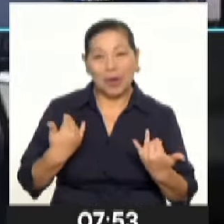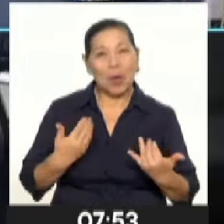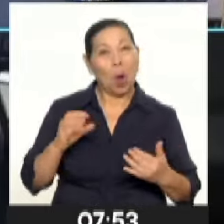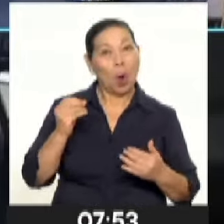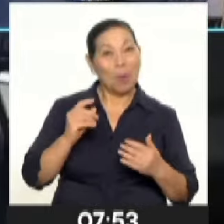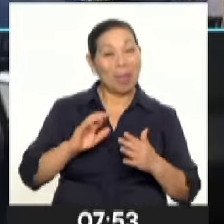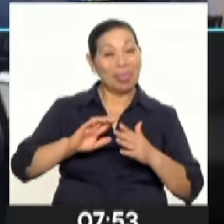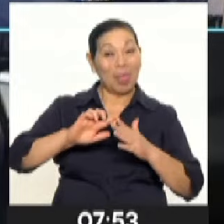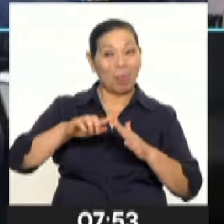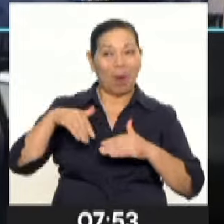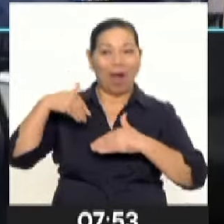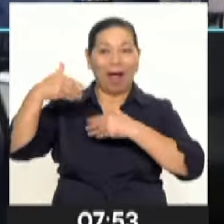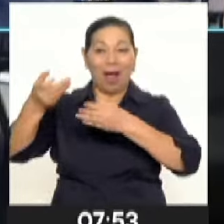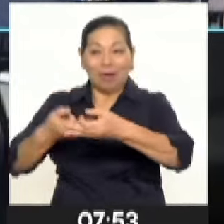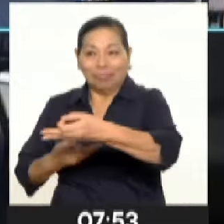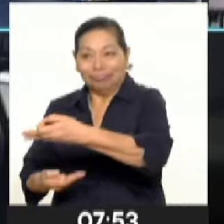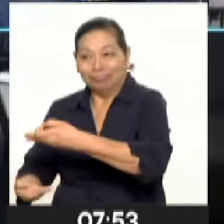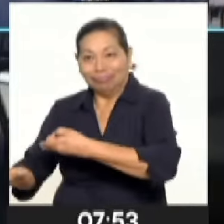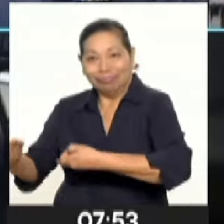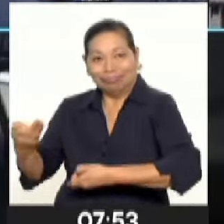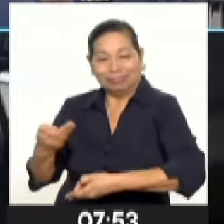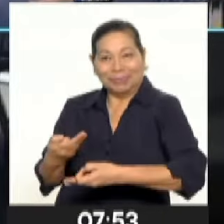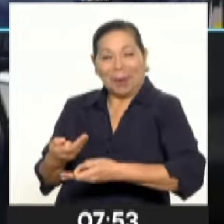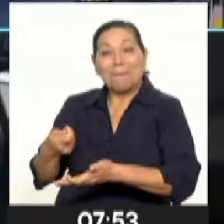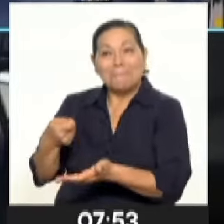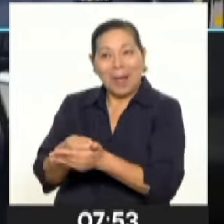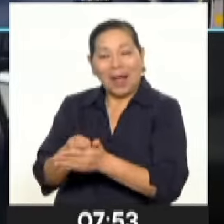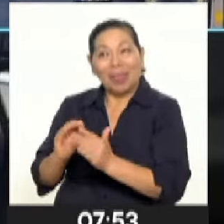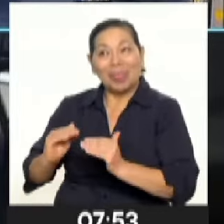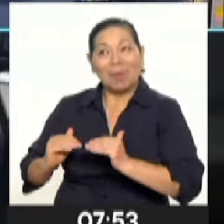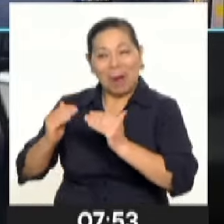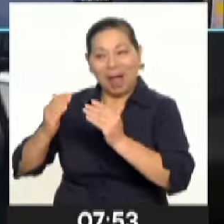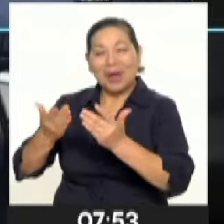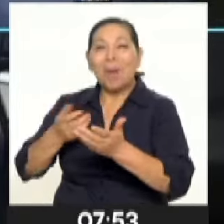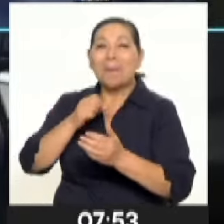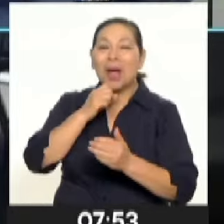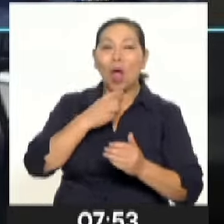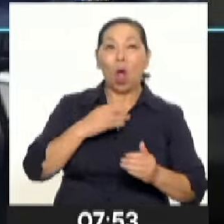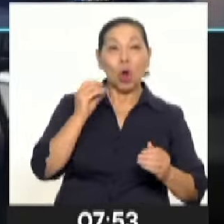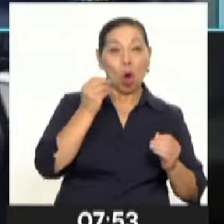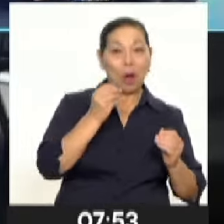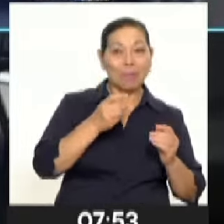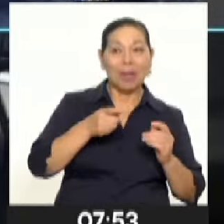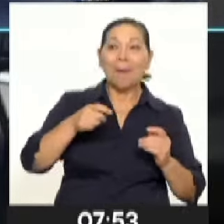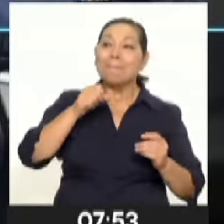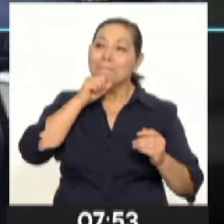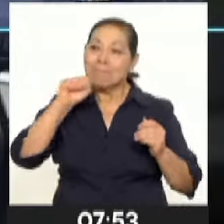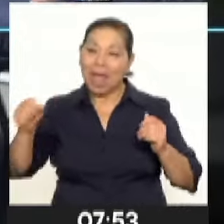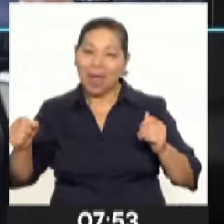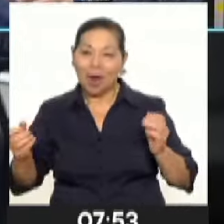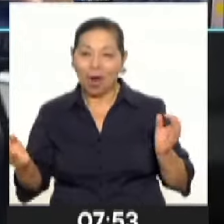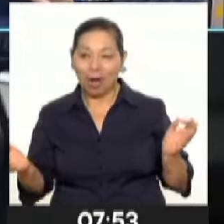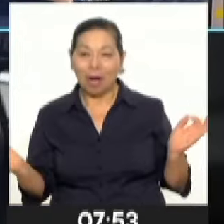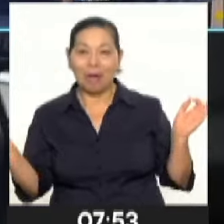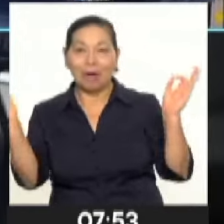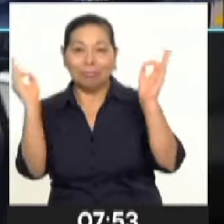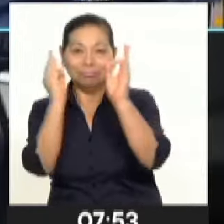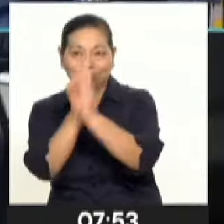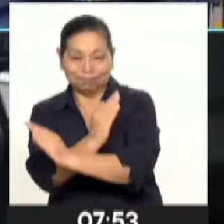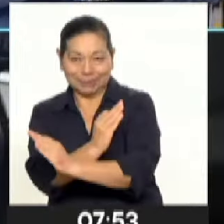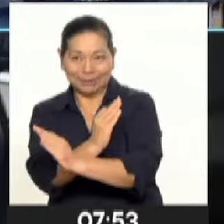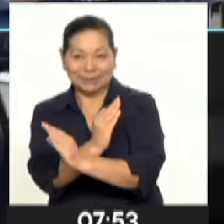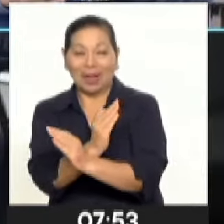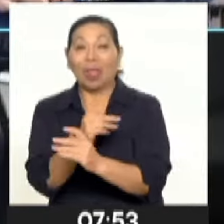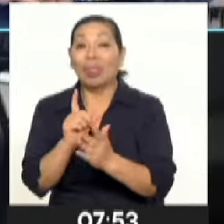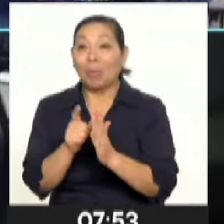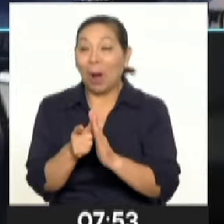sean jubilados mañana, los jóvenes del mañana le paguen su pensión. Eso, más o menos ese es el esquema en el que trabaja